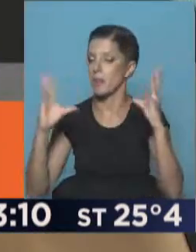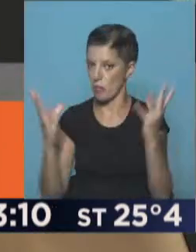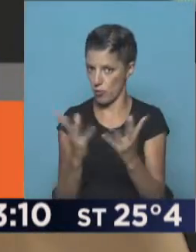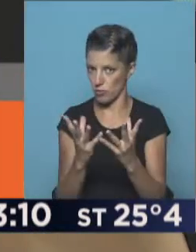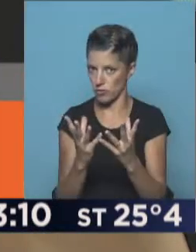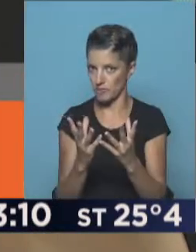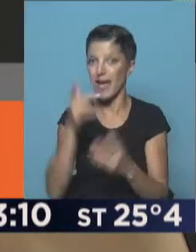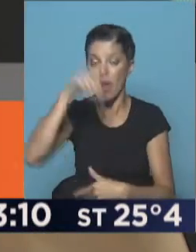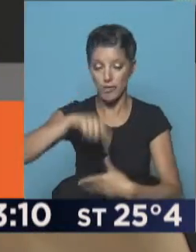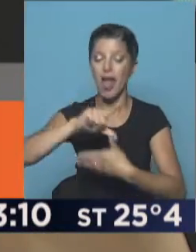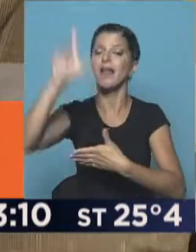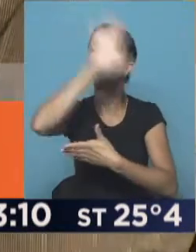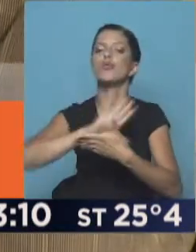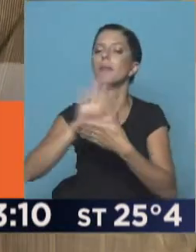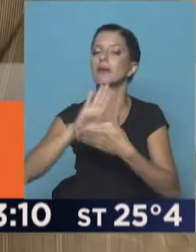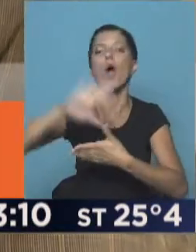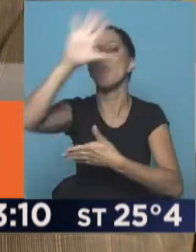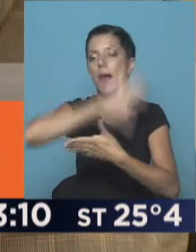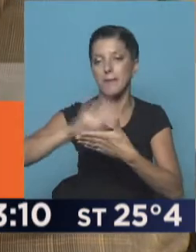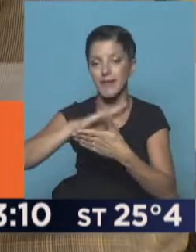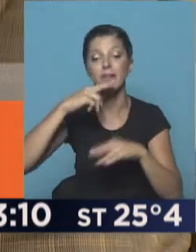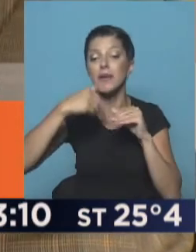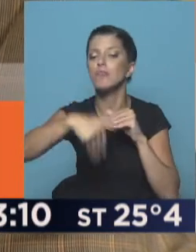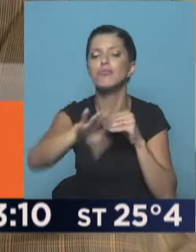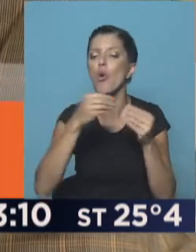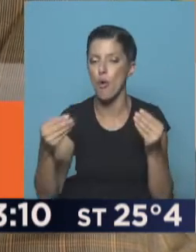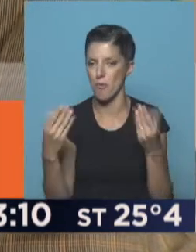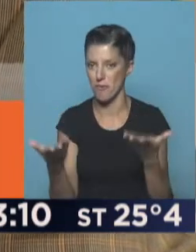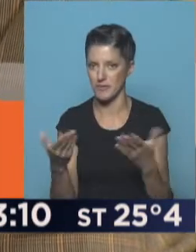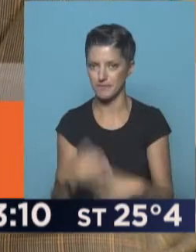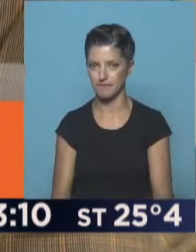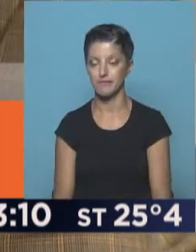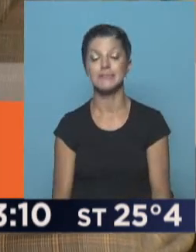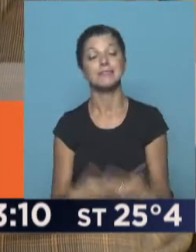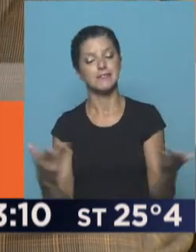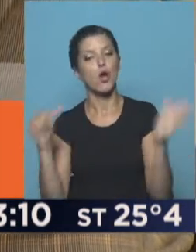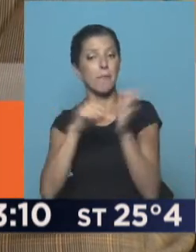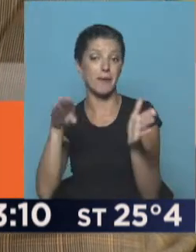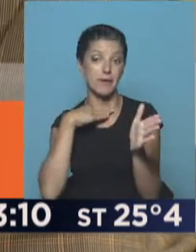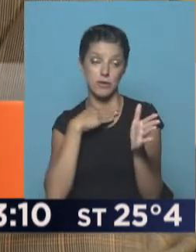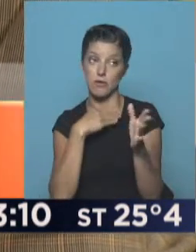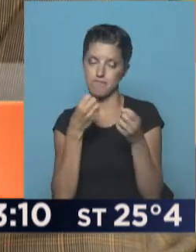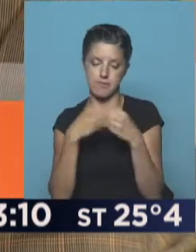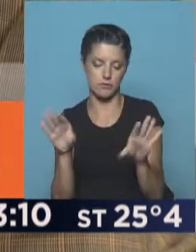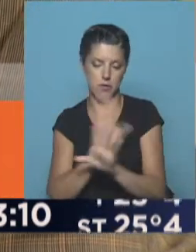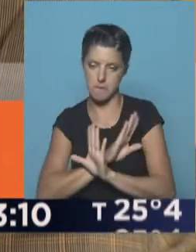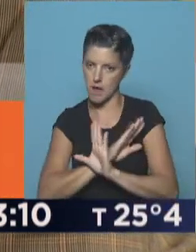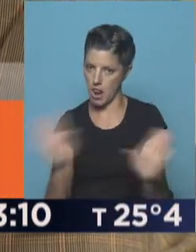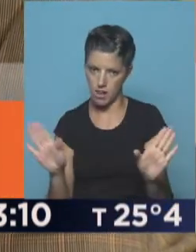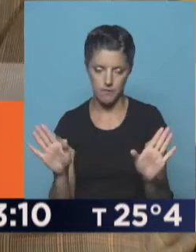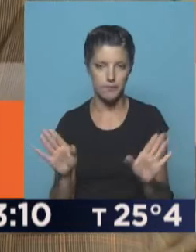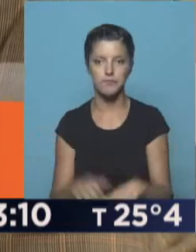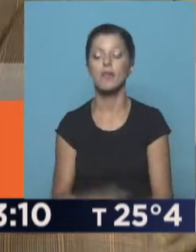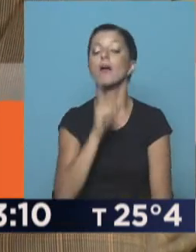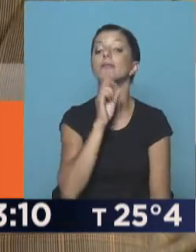en esta región a partir del viernes? Bueno, con México empezamos mal, porque Trump ha